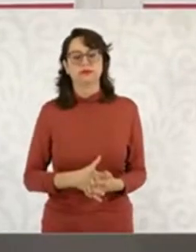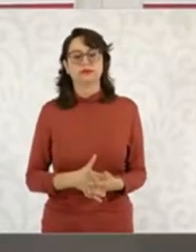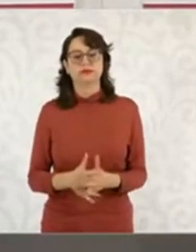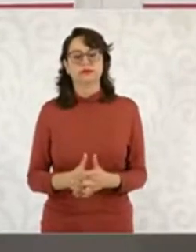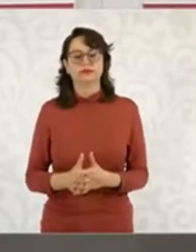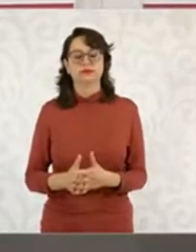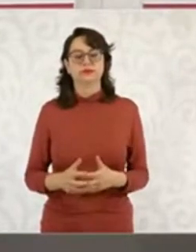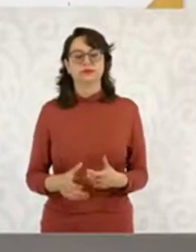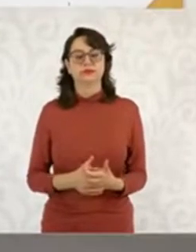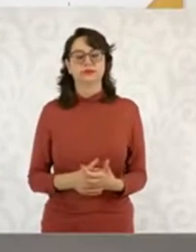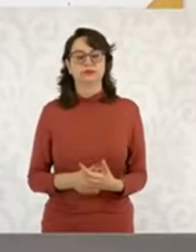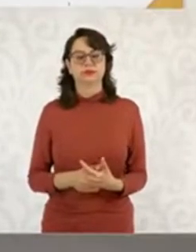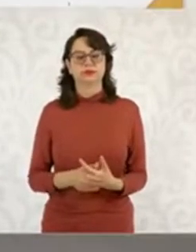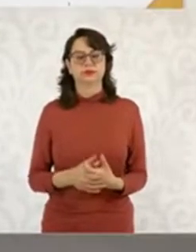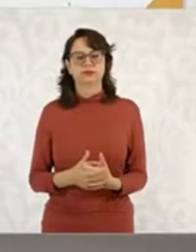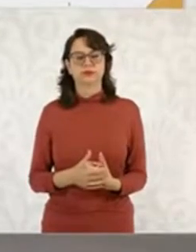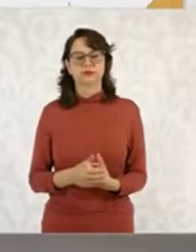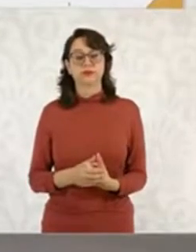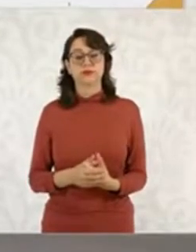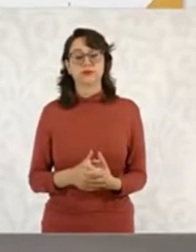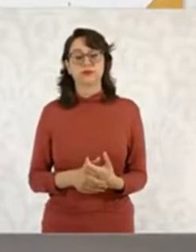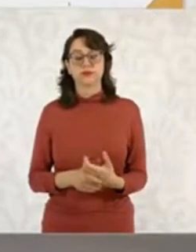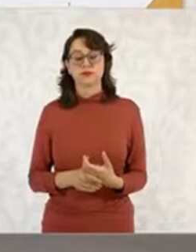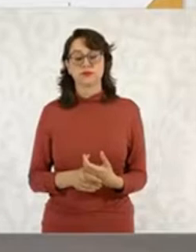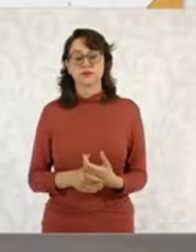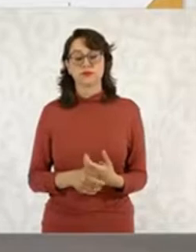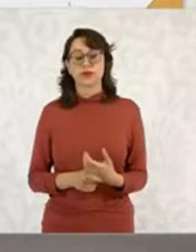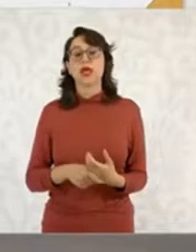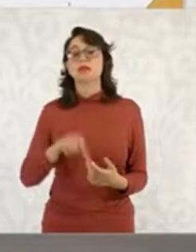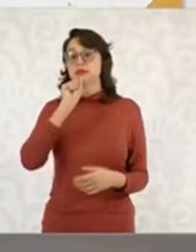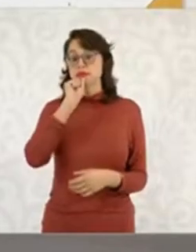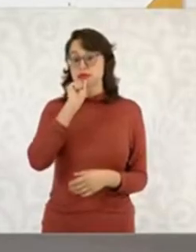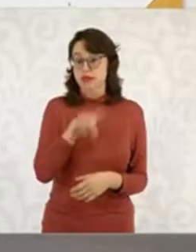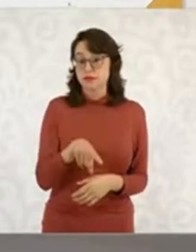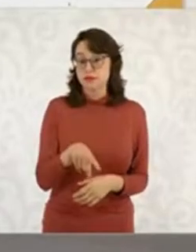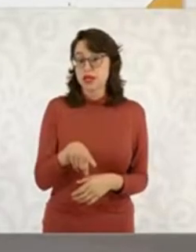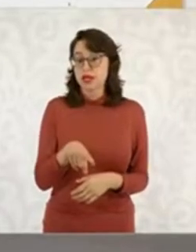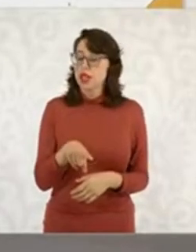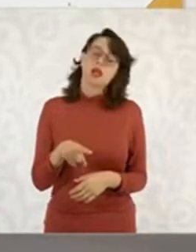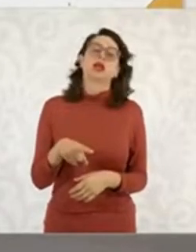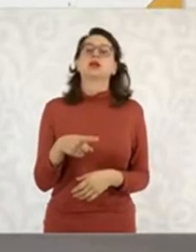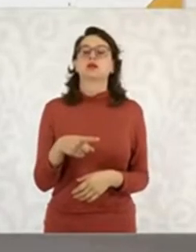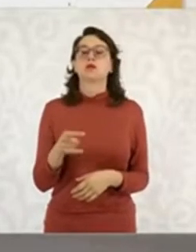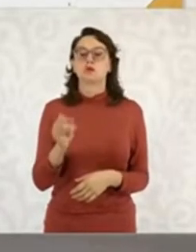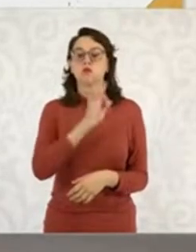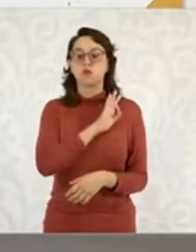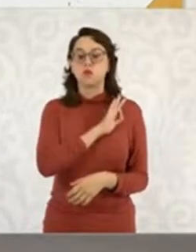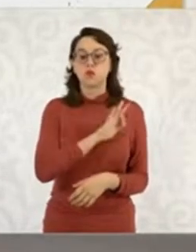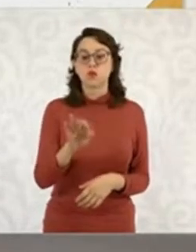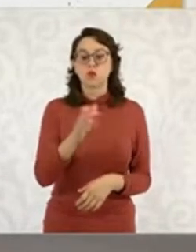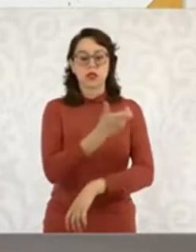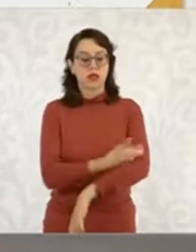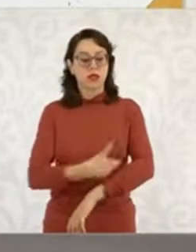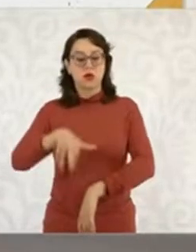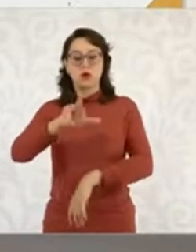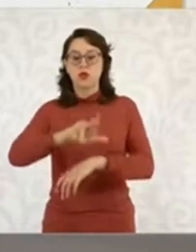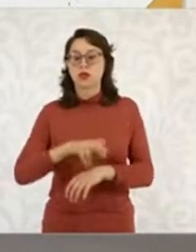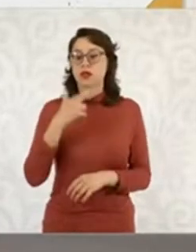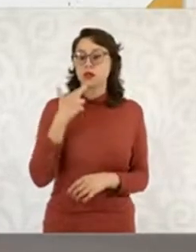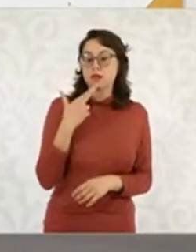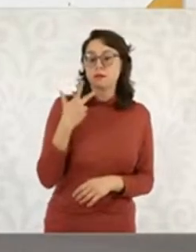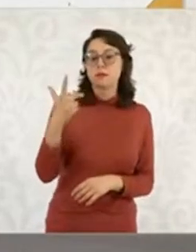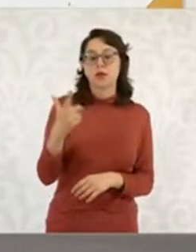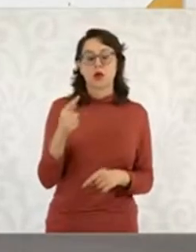mayor claridad que existen las atribuciones para hacer una mejor coordinación en la administración de las